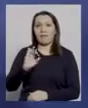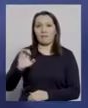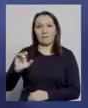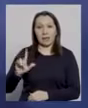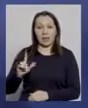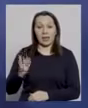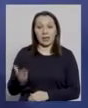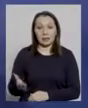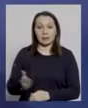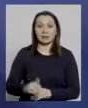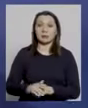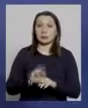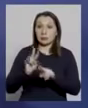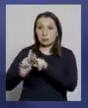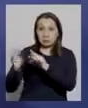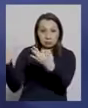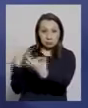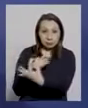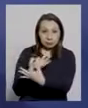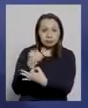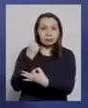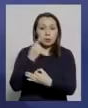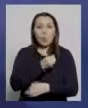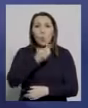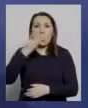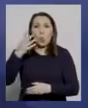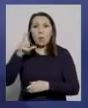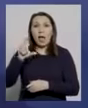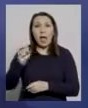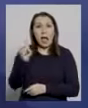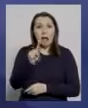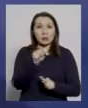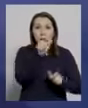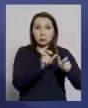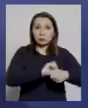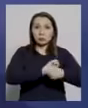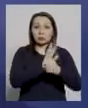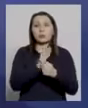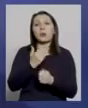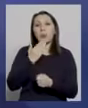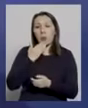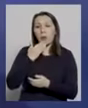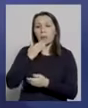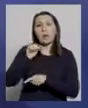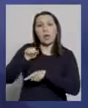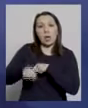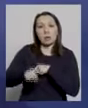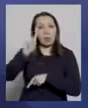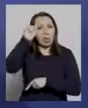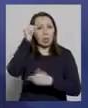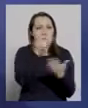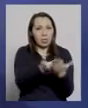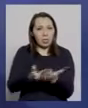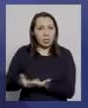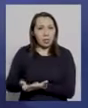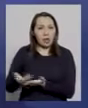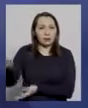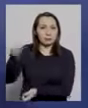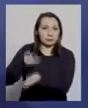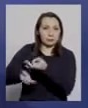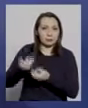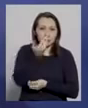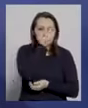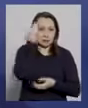esta ajuste del número de casos, también hemos acogido propuestas de grupos